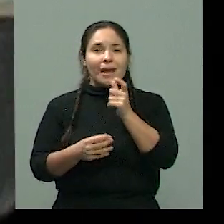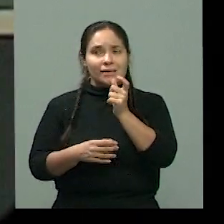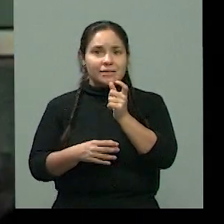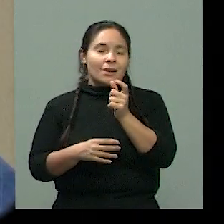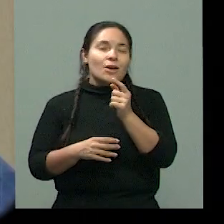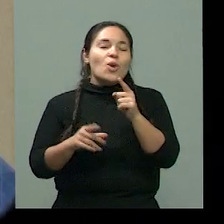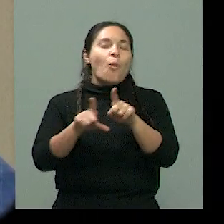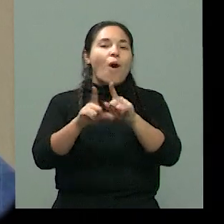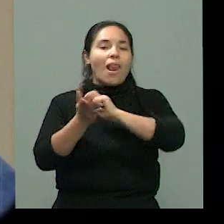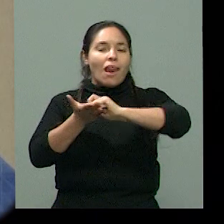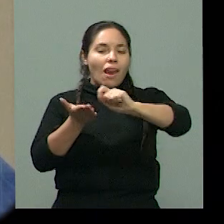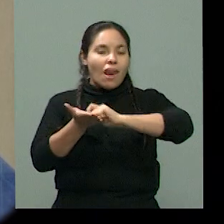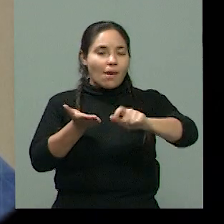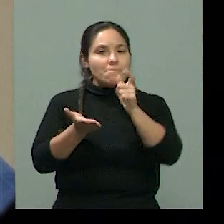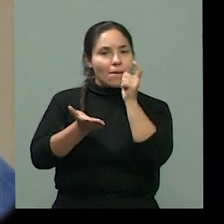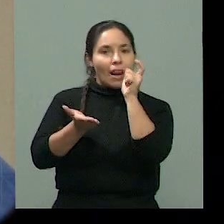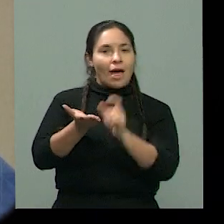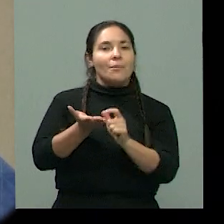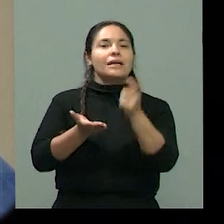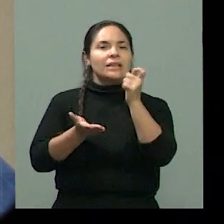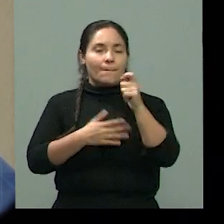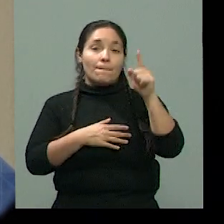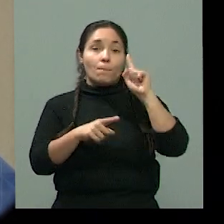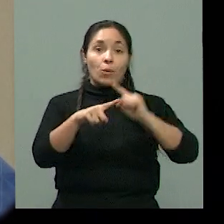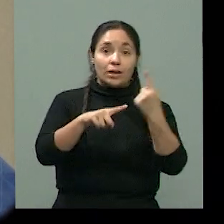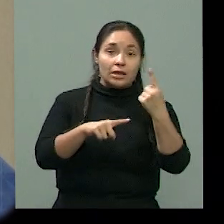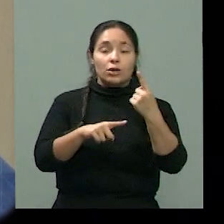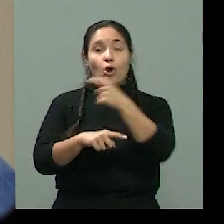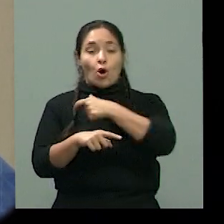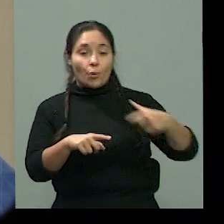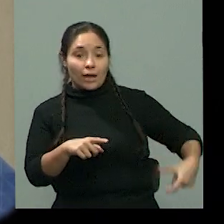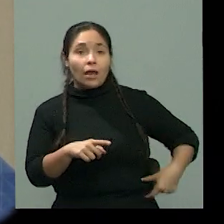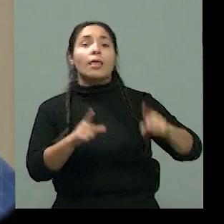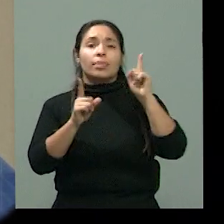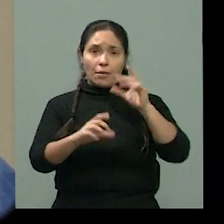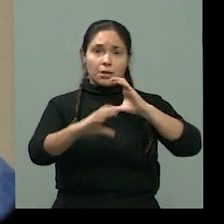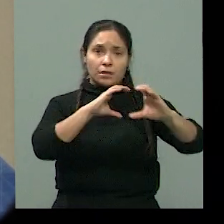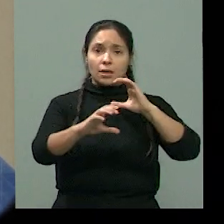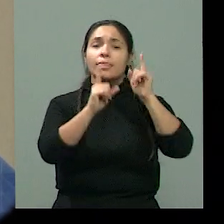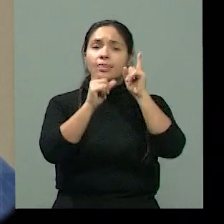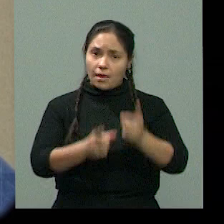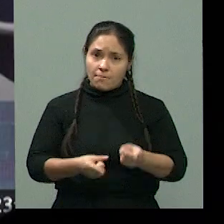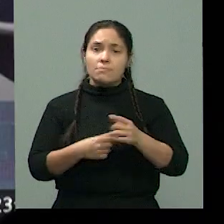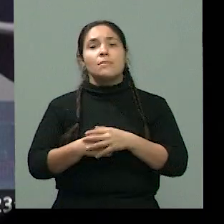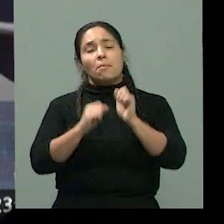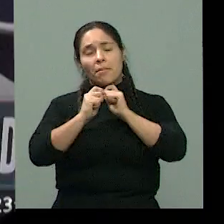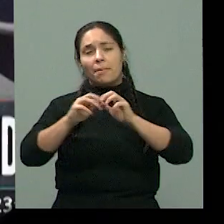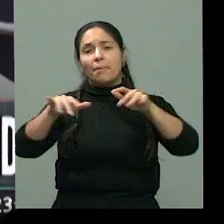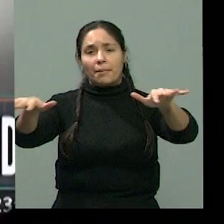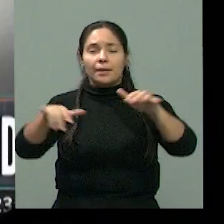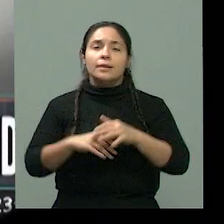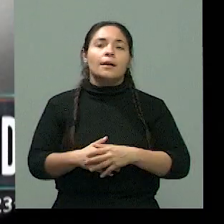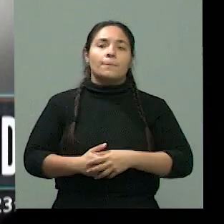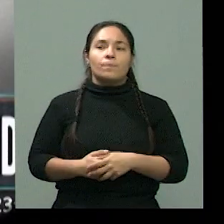quiere, en la palabra de políticos, de gobernantes y también en los medios de comunicación, ¿no? En un momento dado, pero no es